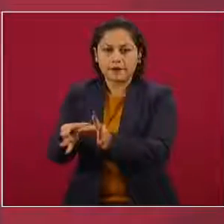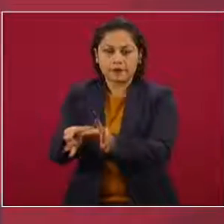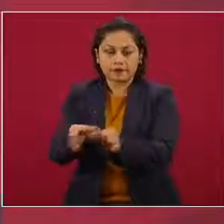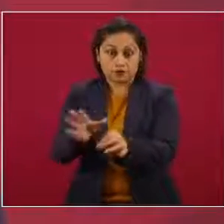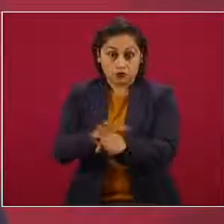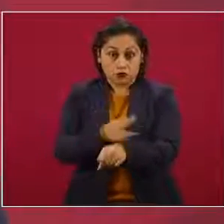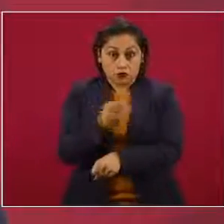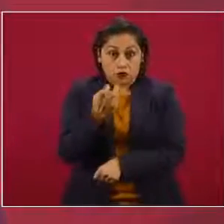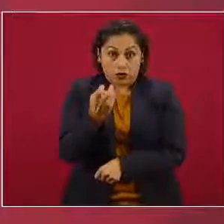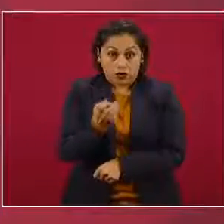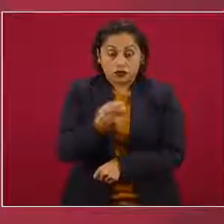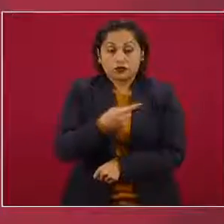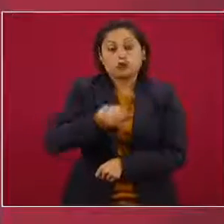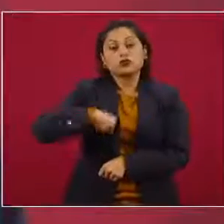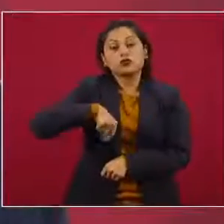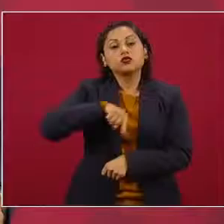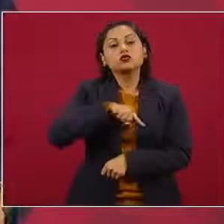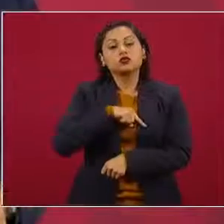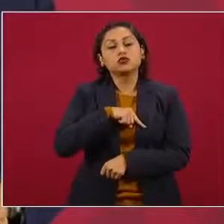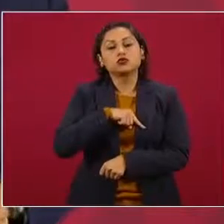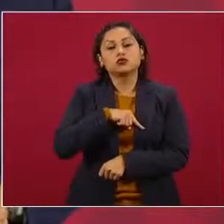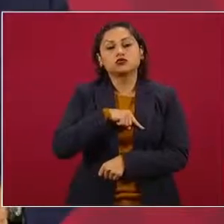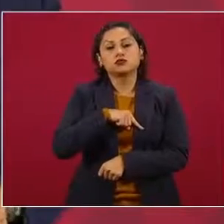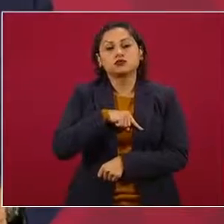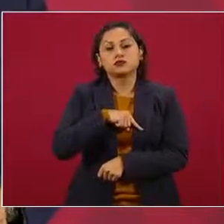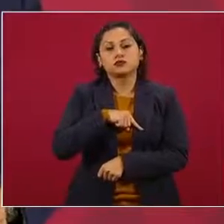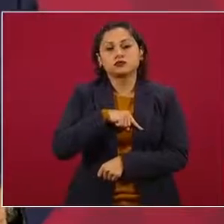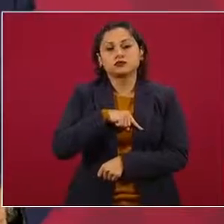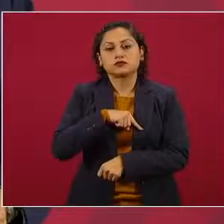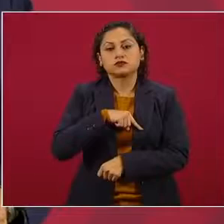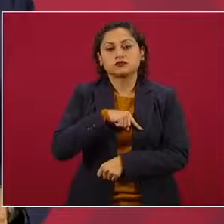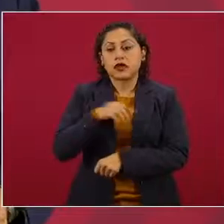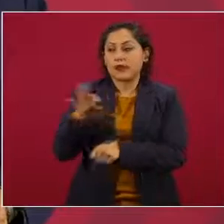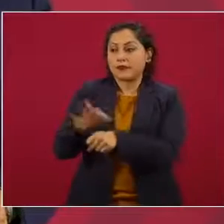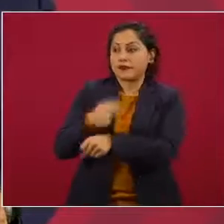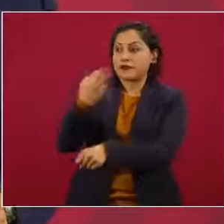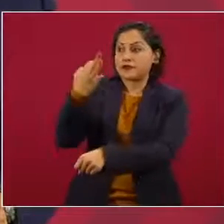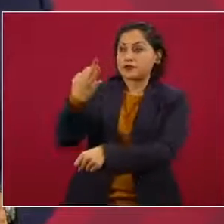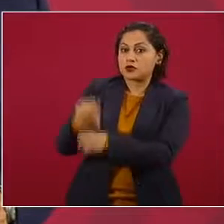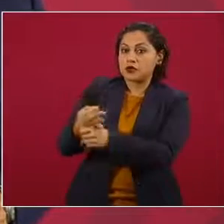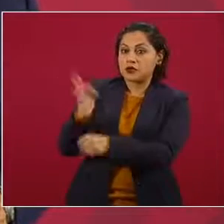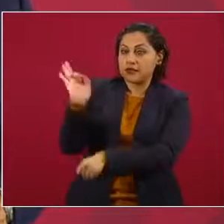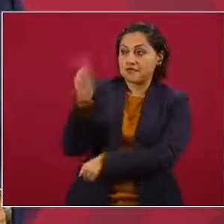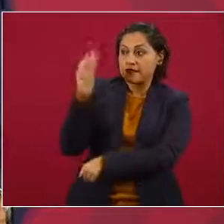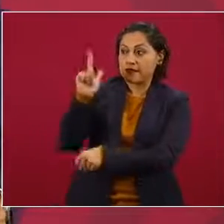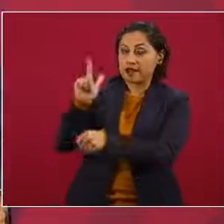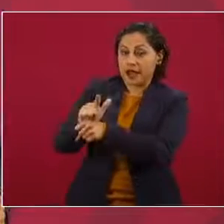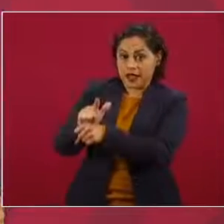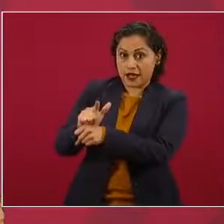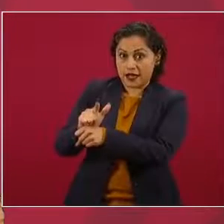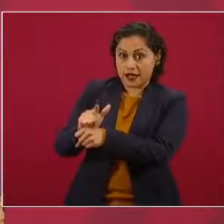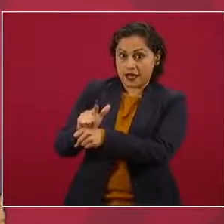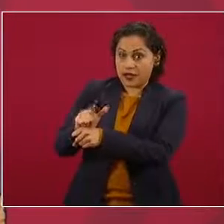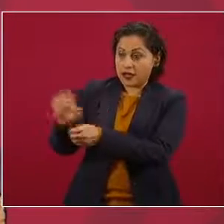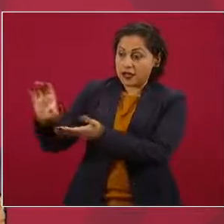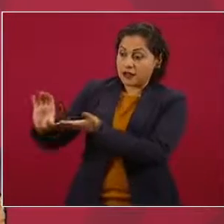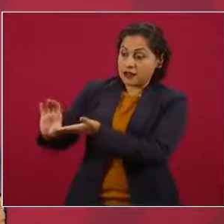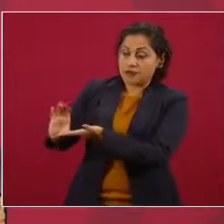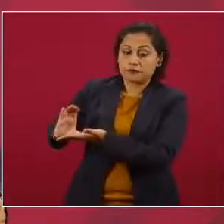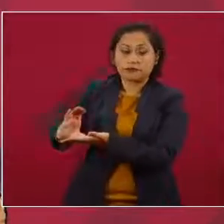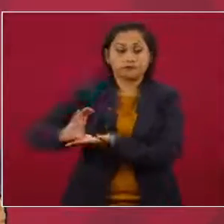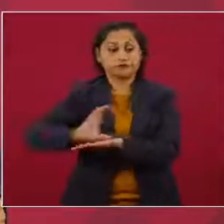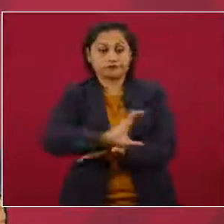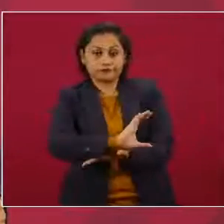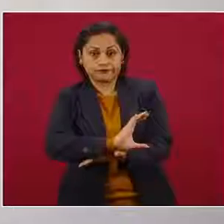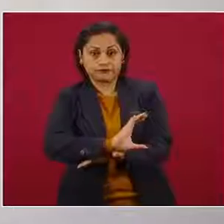de la Tesorería de la Federación a las secretarías de finanzas de los